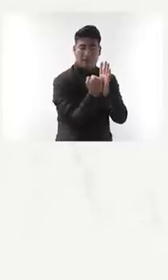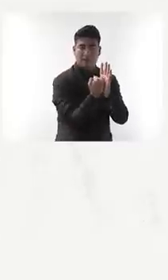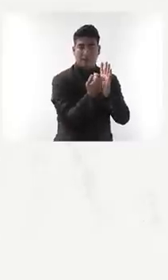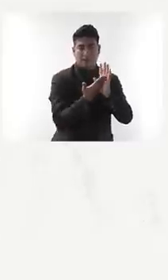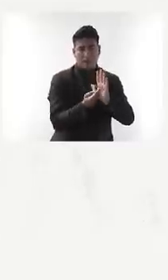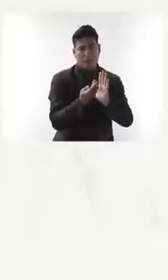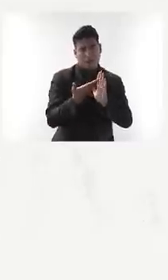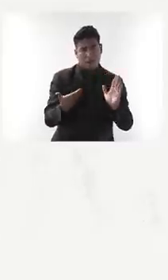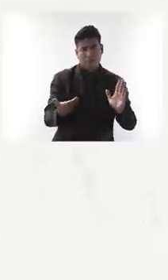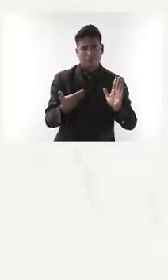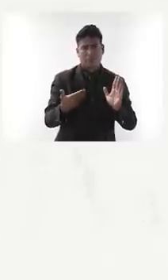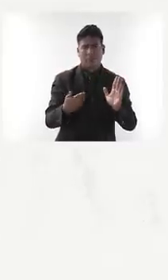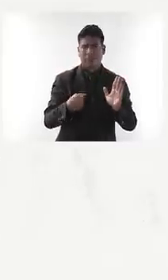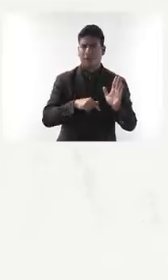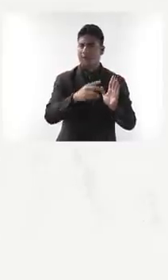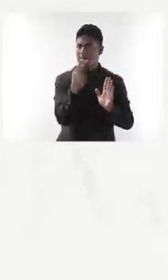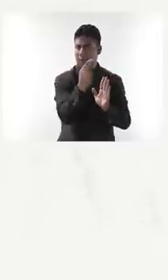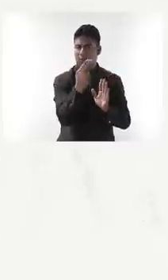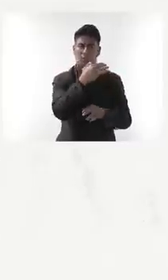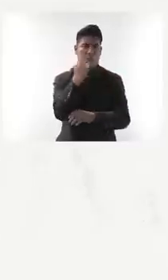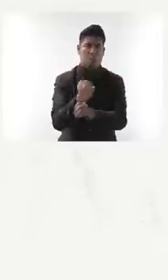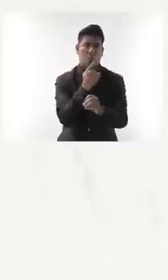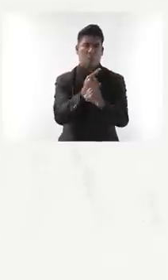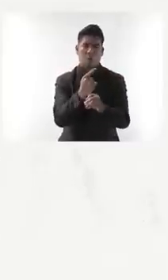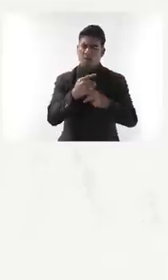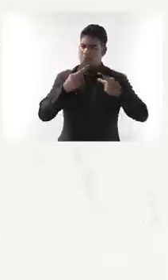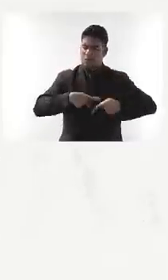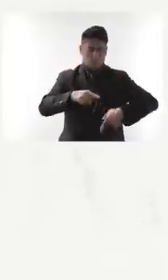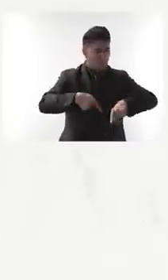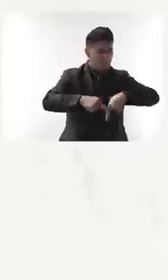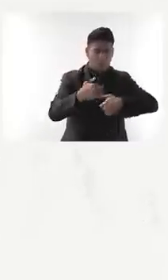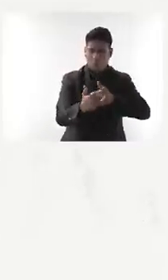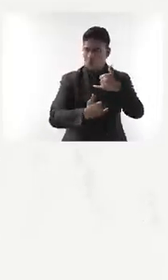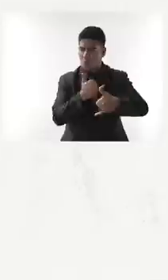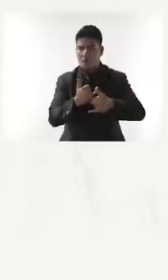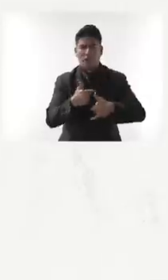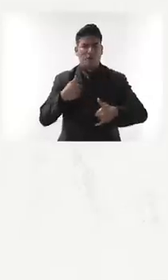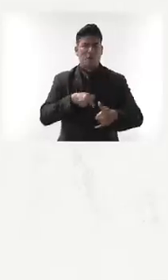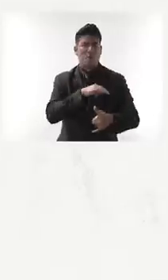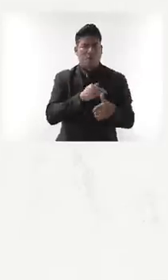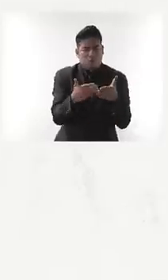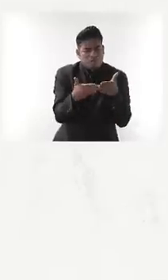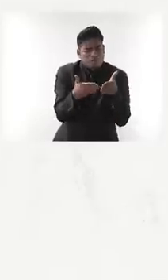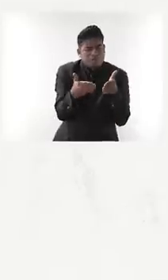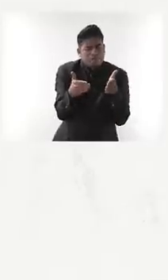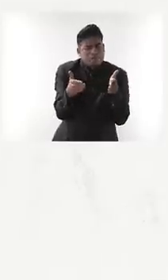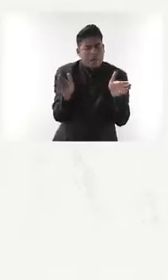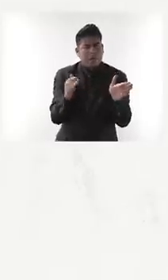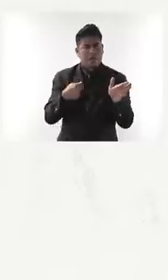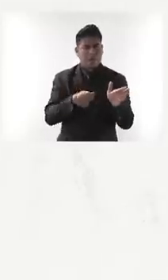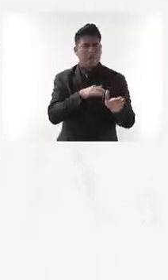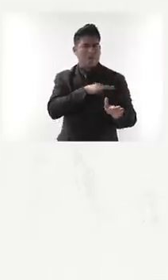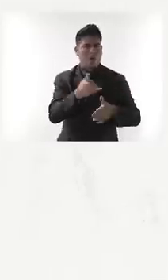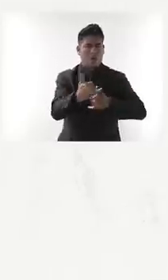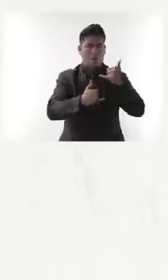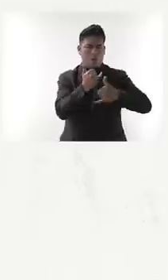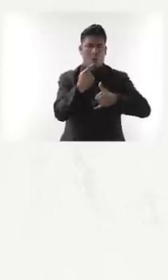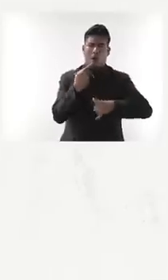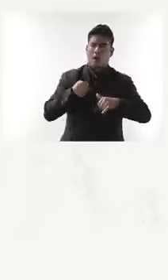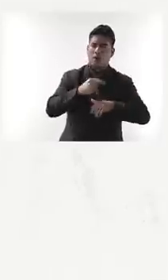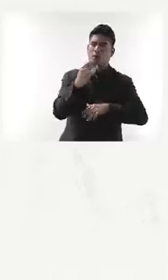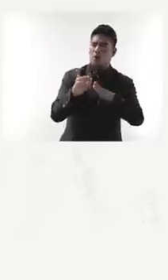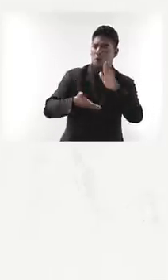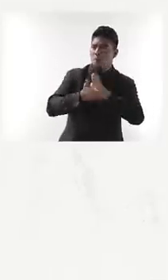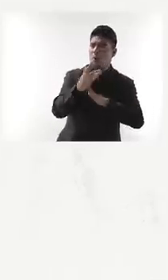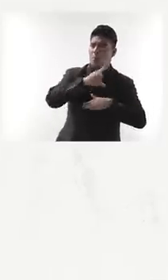exportación de jugadores, buscar limitar esas operaciones. Y la otra es, al jugador mexicano le cuesta